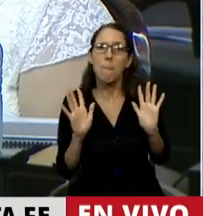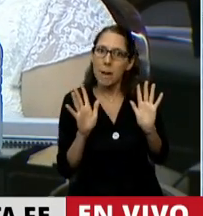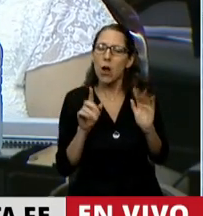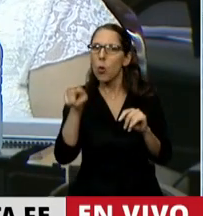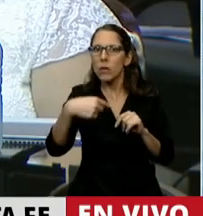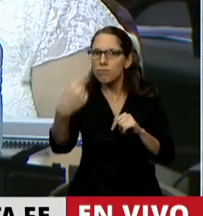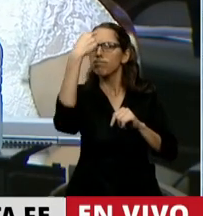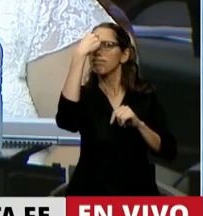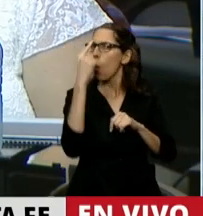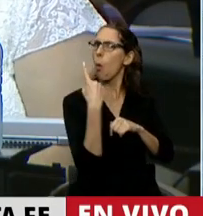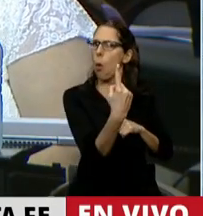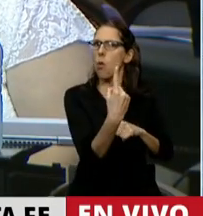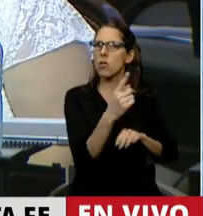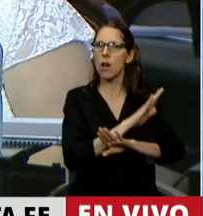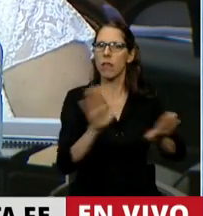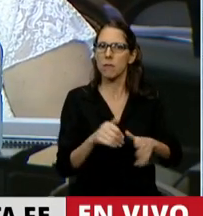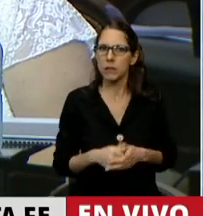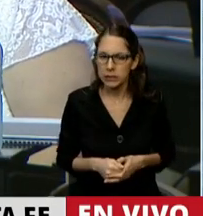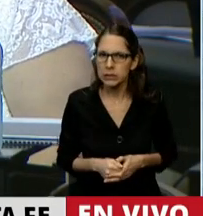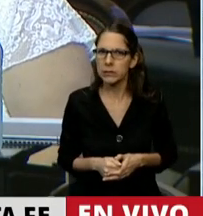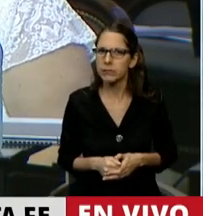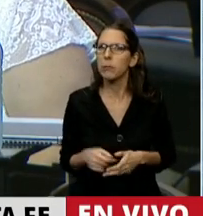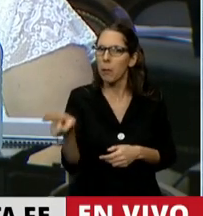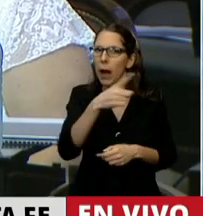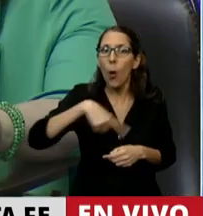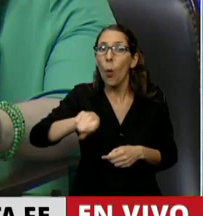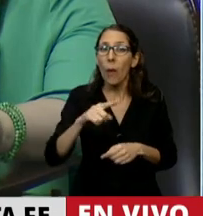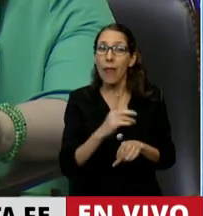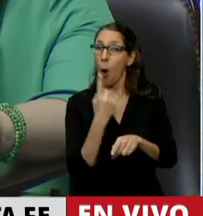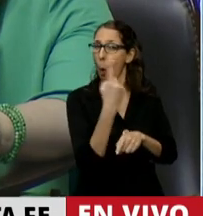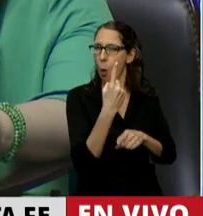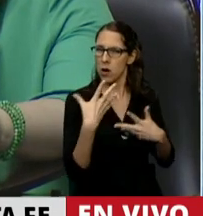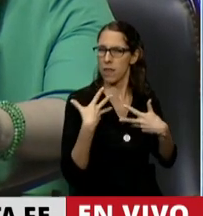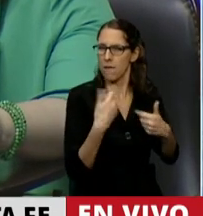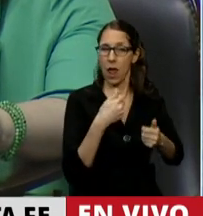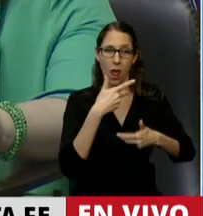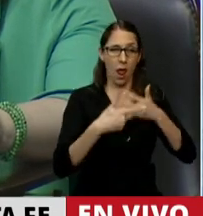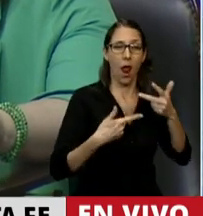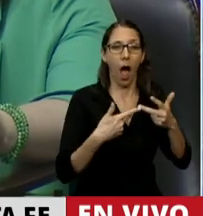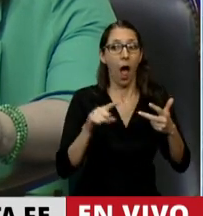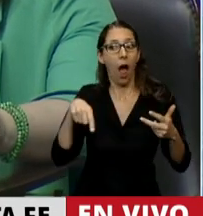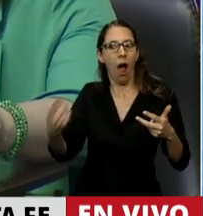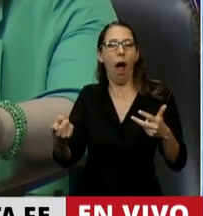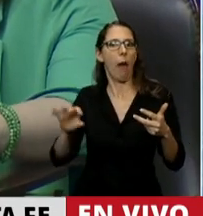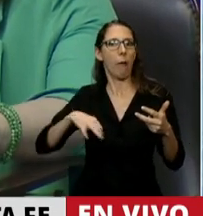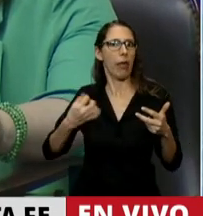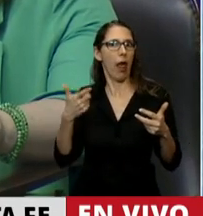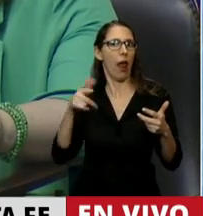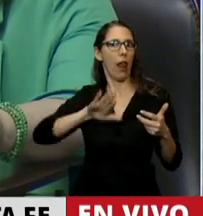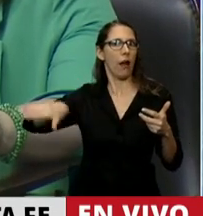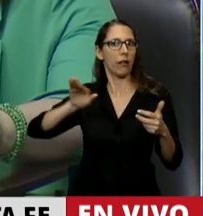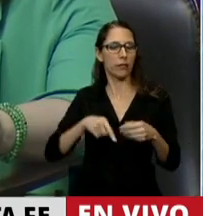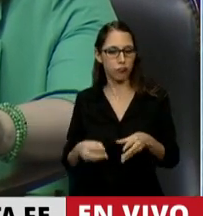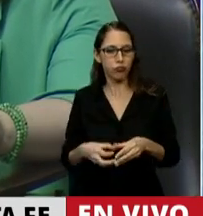Tienen un solo protagonista, pero tienen que invisibilizar de que hay vida en el feto o en el